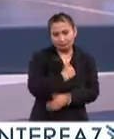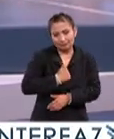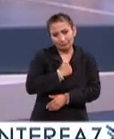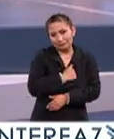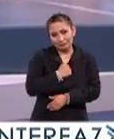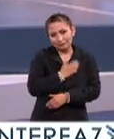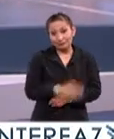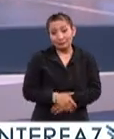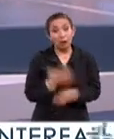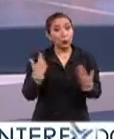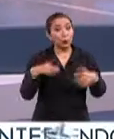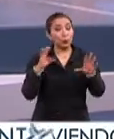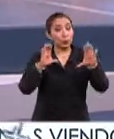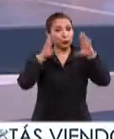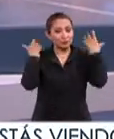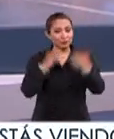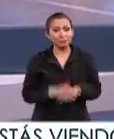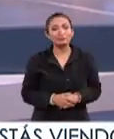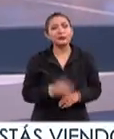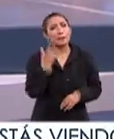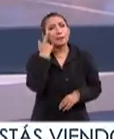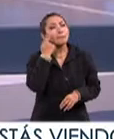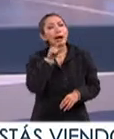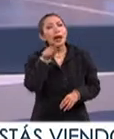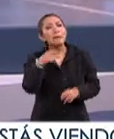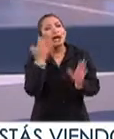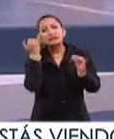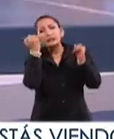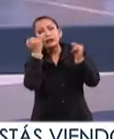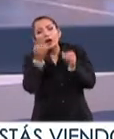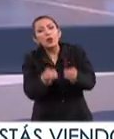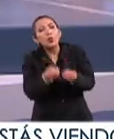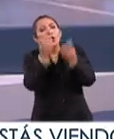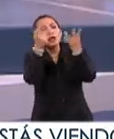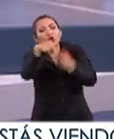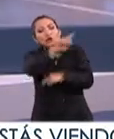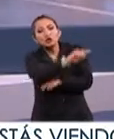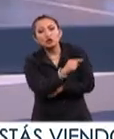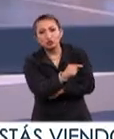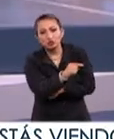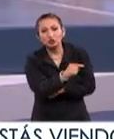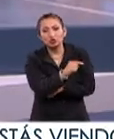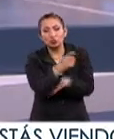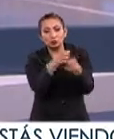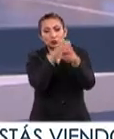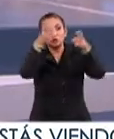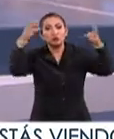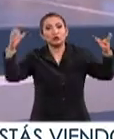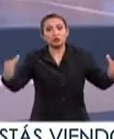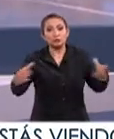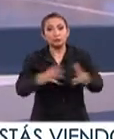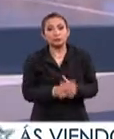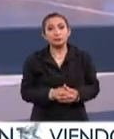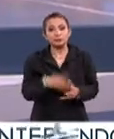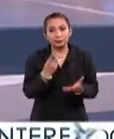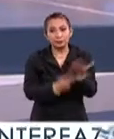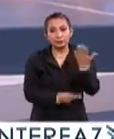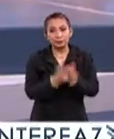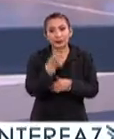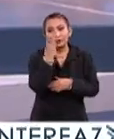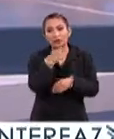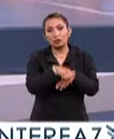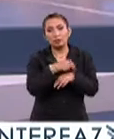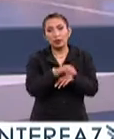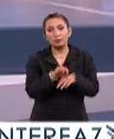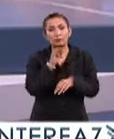desafortunadamente terminando con el tiempo. Bueno. Pero para que nos demos una idea de la gran magnitud de este programa. Claro las 3 cifras